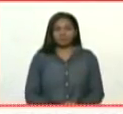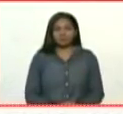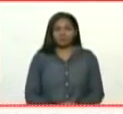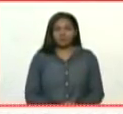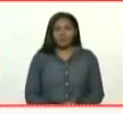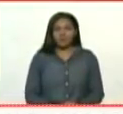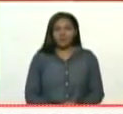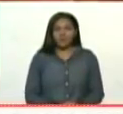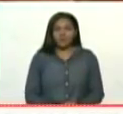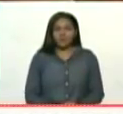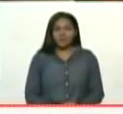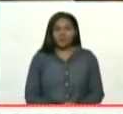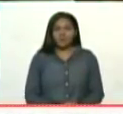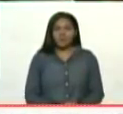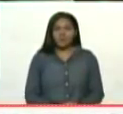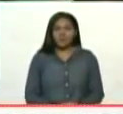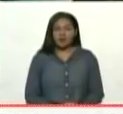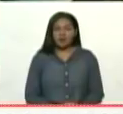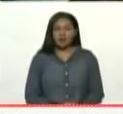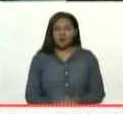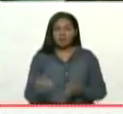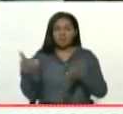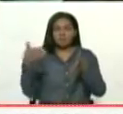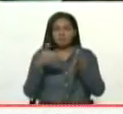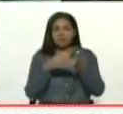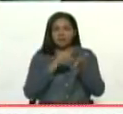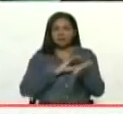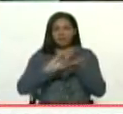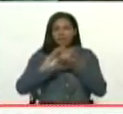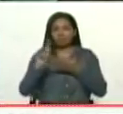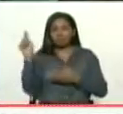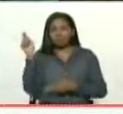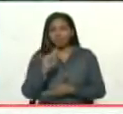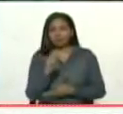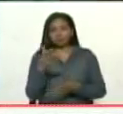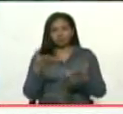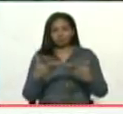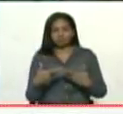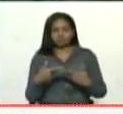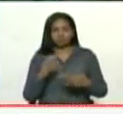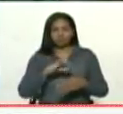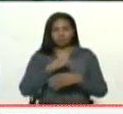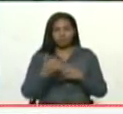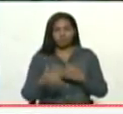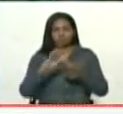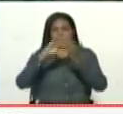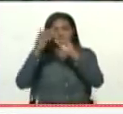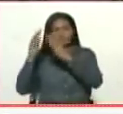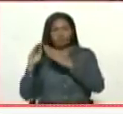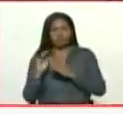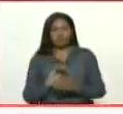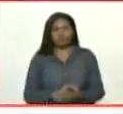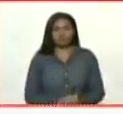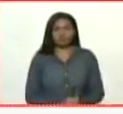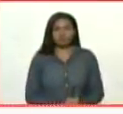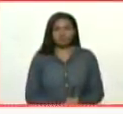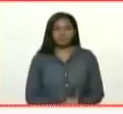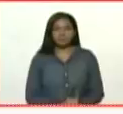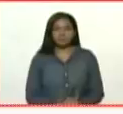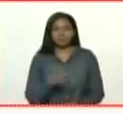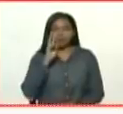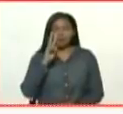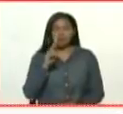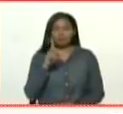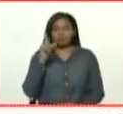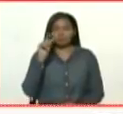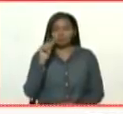Están dando 1.000 créditos por mes a proyectos comunales. Aunque es una cifra que